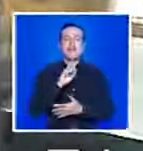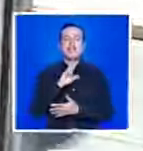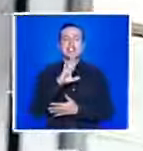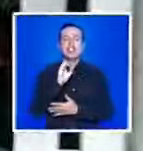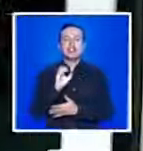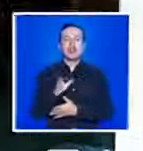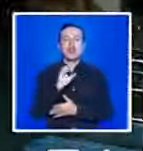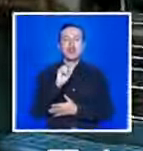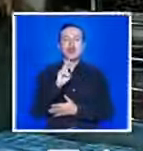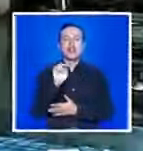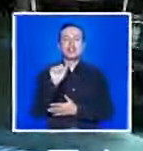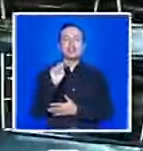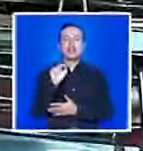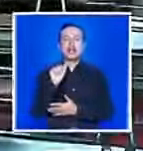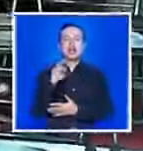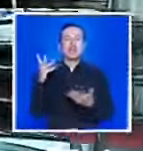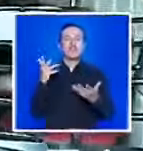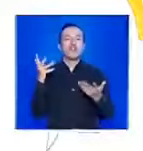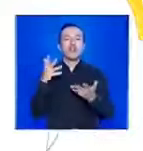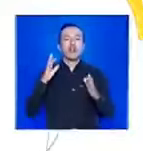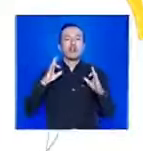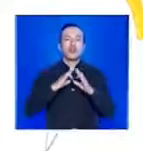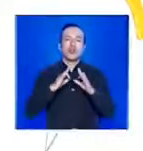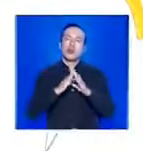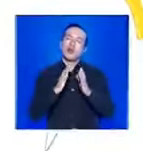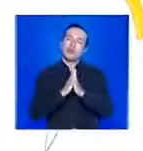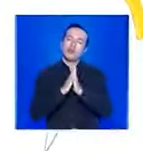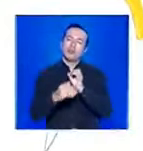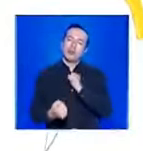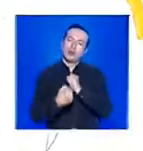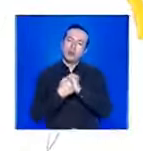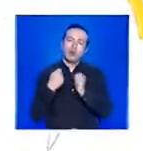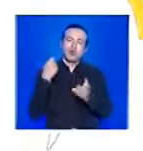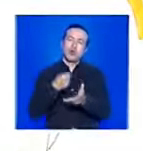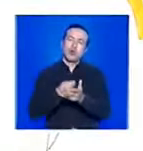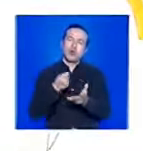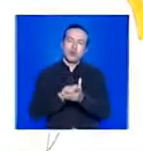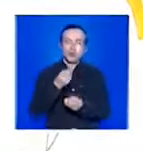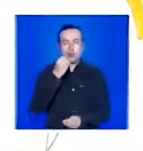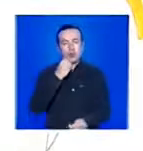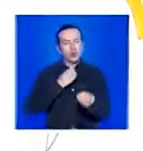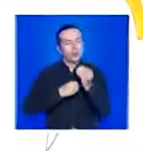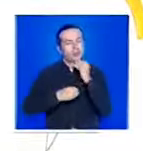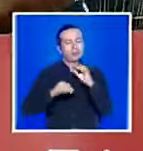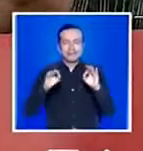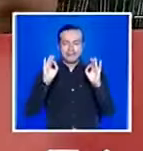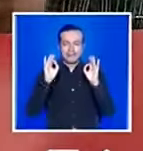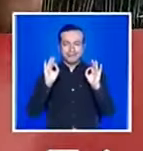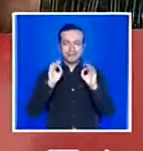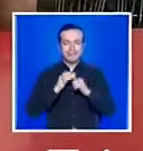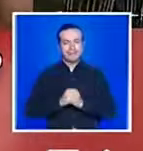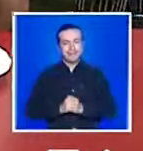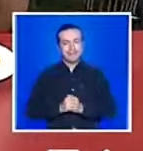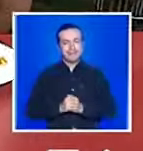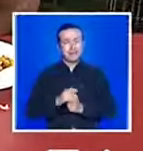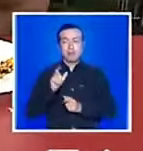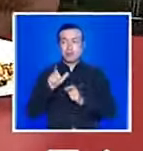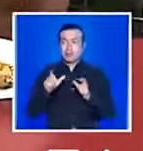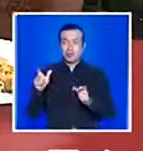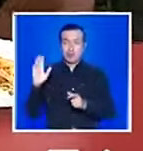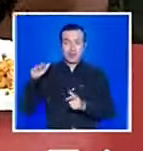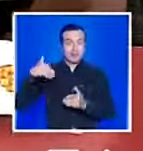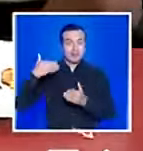en Tumbaco. Le diría que nos vengan y nos apoyen, compren y degusten un excelente plato. Espera con el apoyo de los